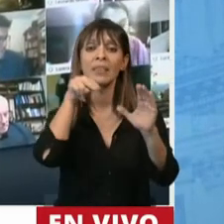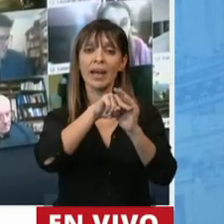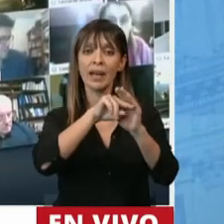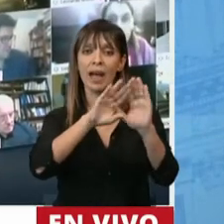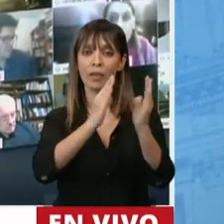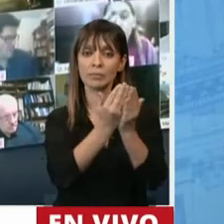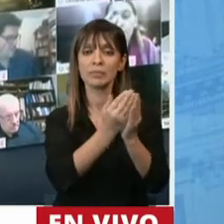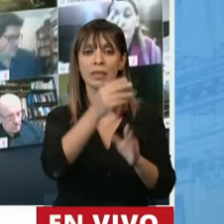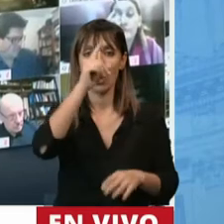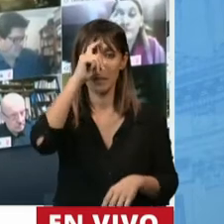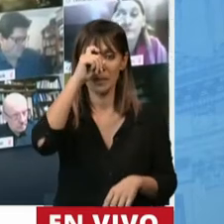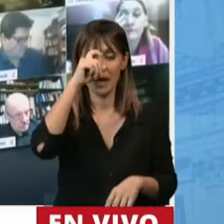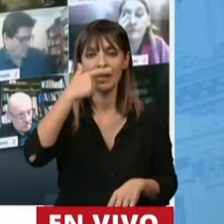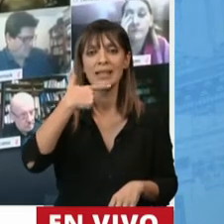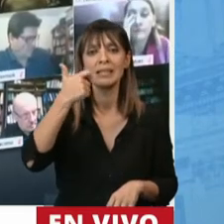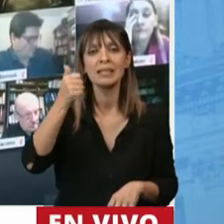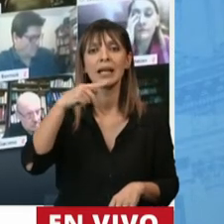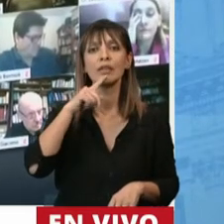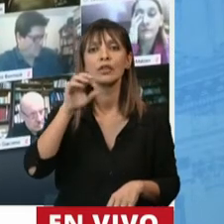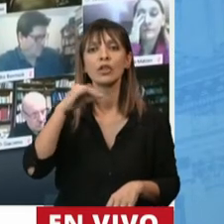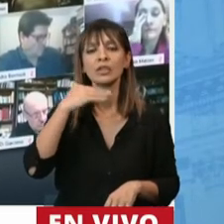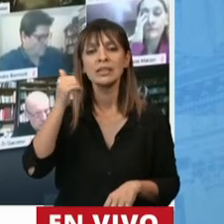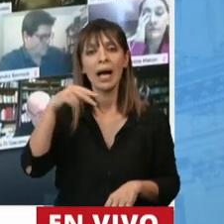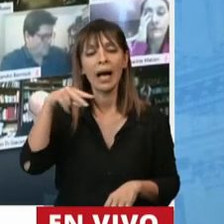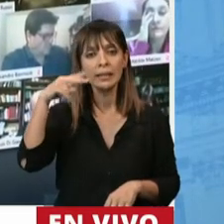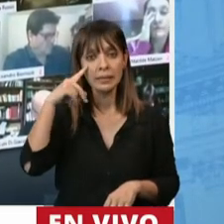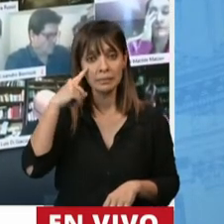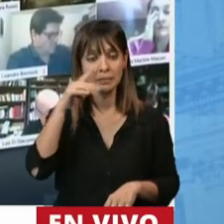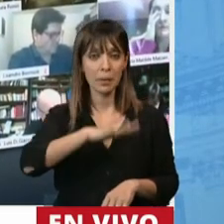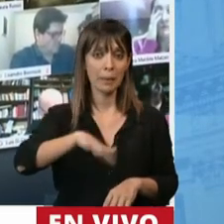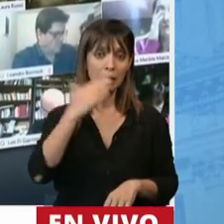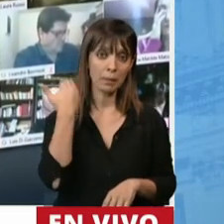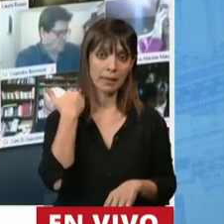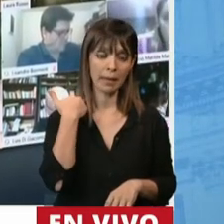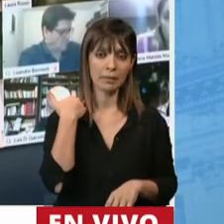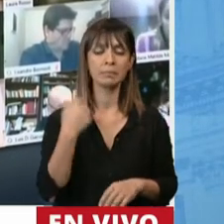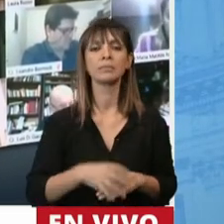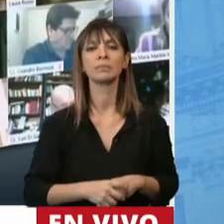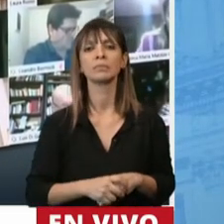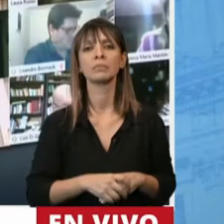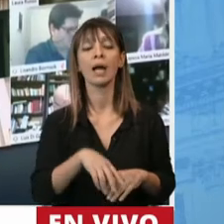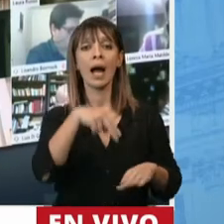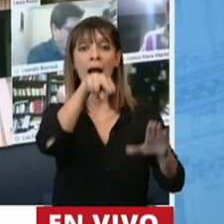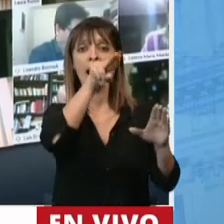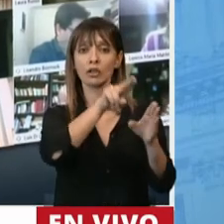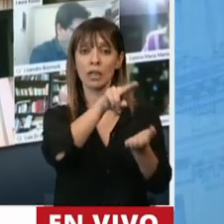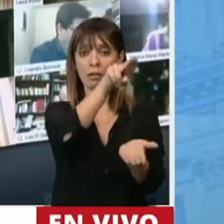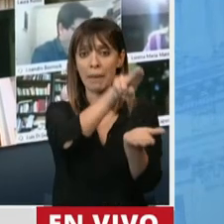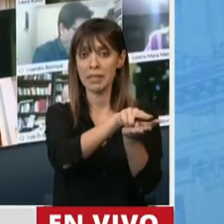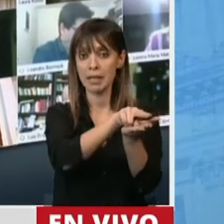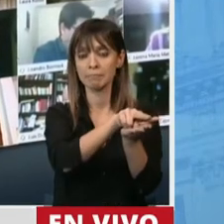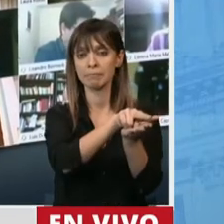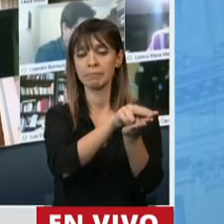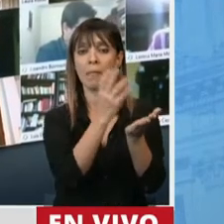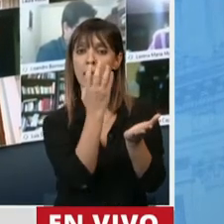Hospital Santo Yani con coronavirus en nuestro barrio de Mataderos se filmó acostado en una camilla y con